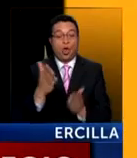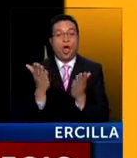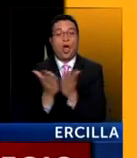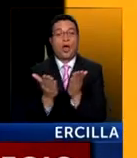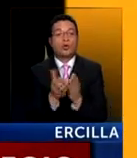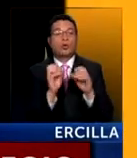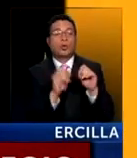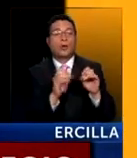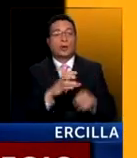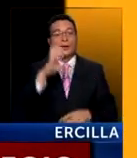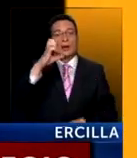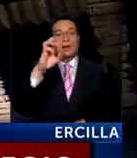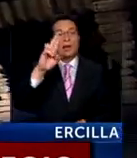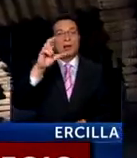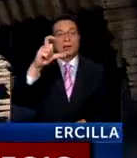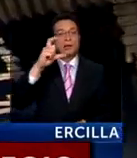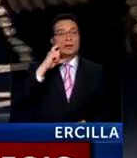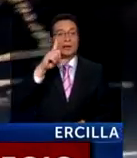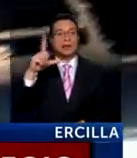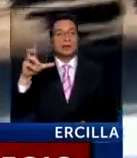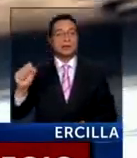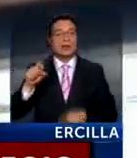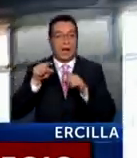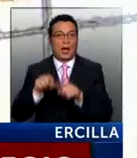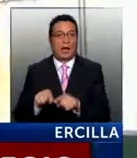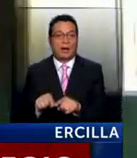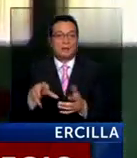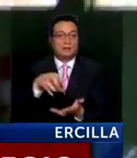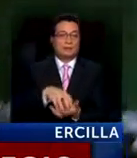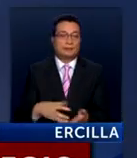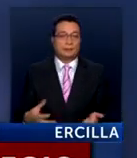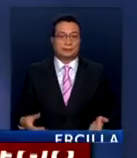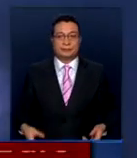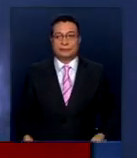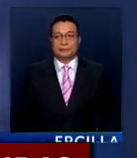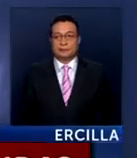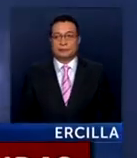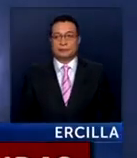educacional en hercilla el Liceo Alonso dilla y